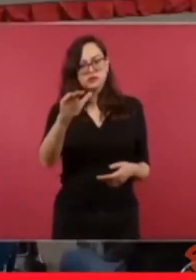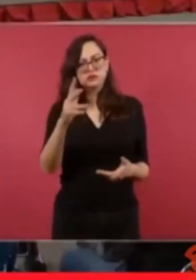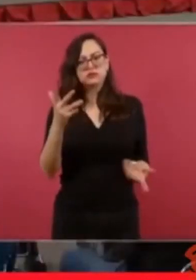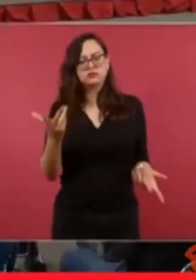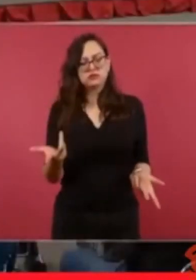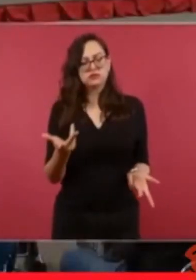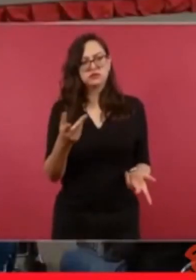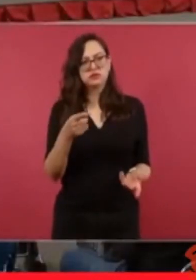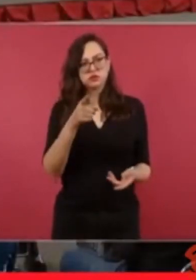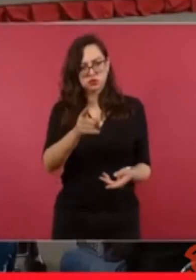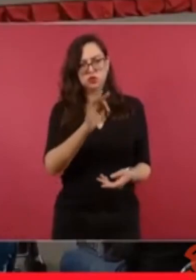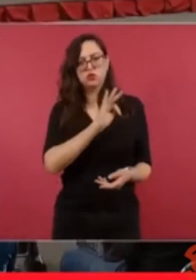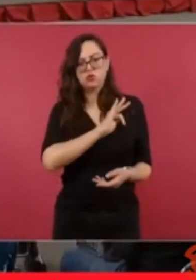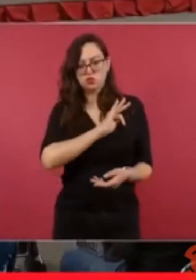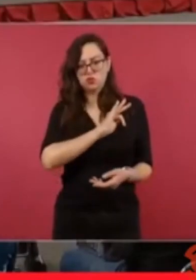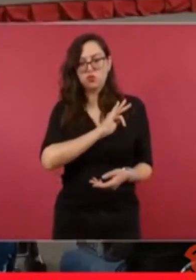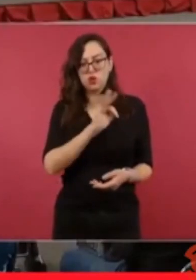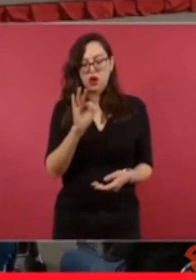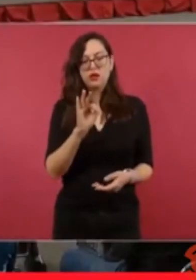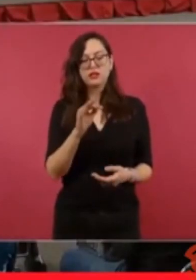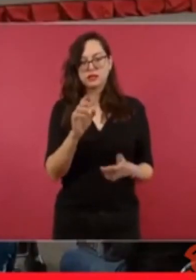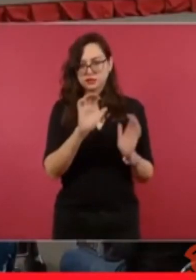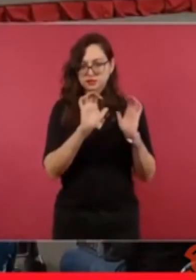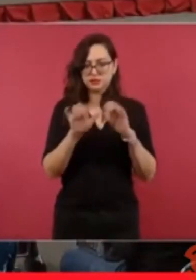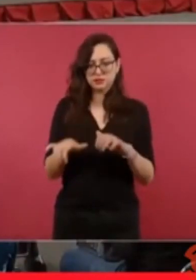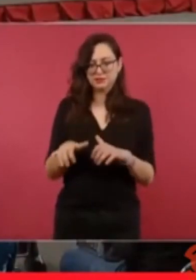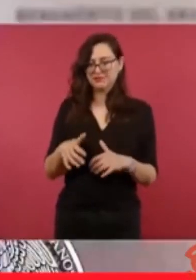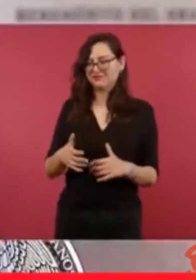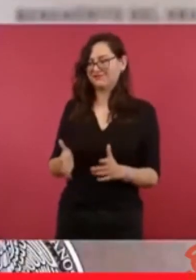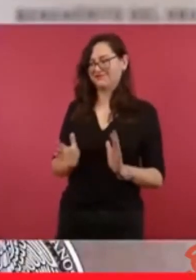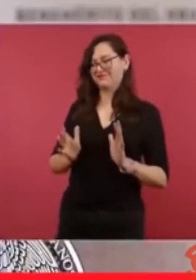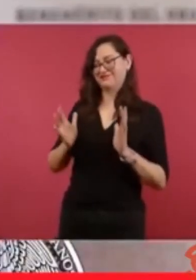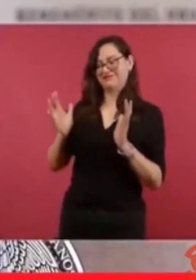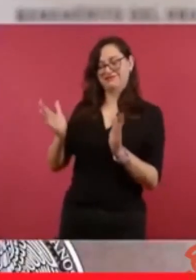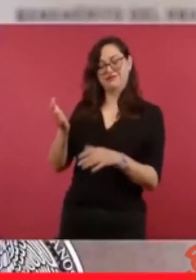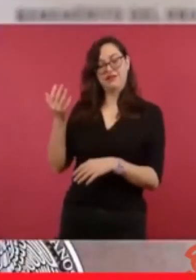ofrecer ese tipo de servicios, tenemos información, pero también es falso, cuelguen la llamada.